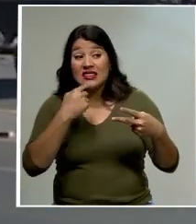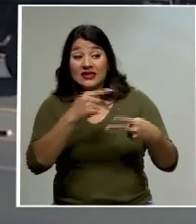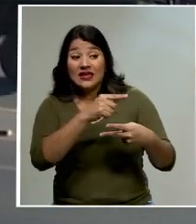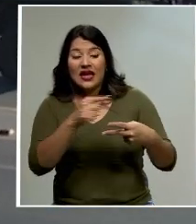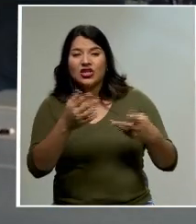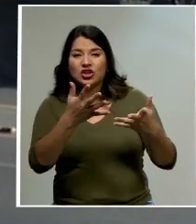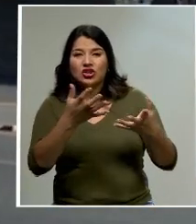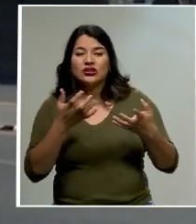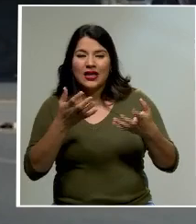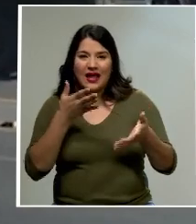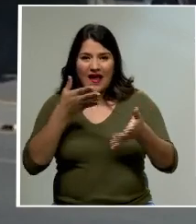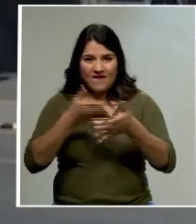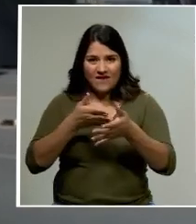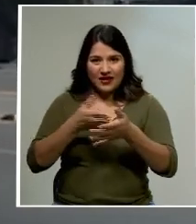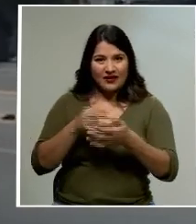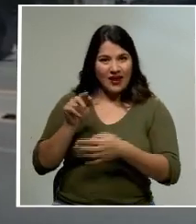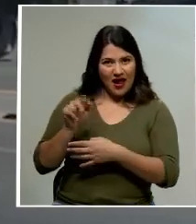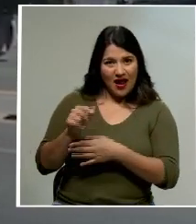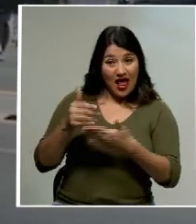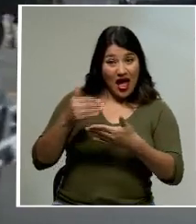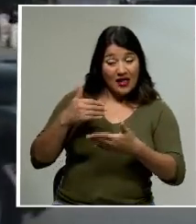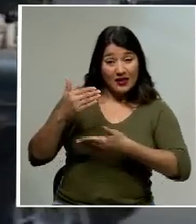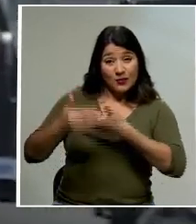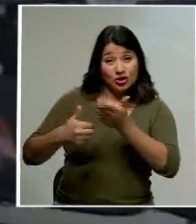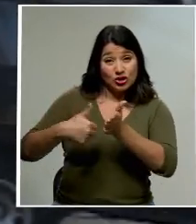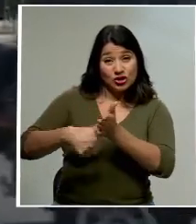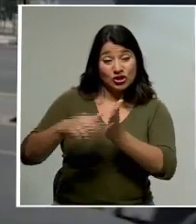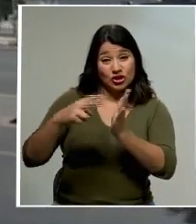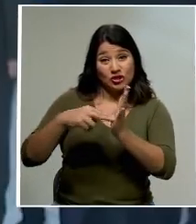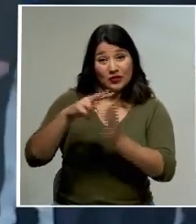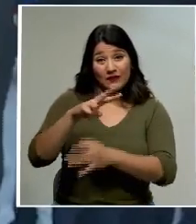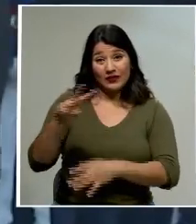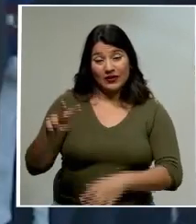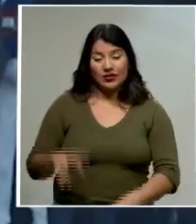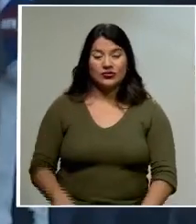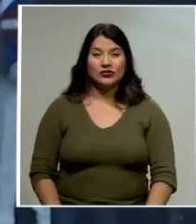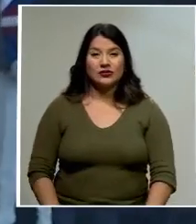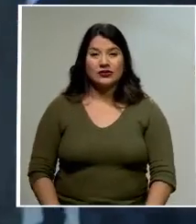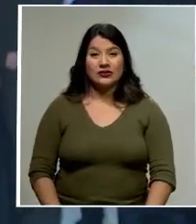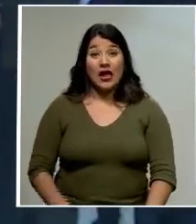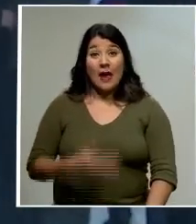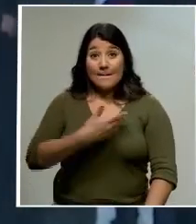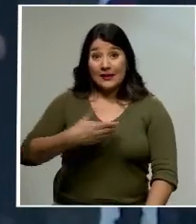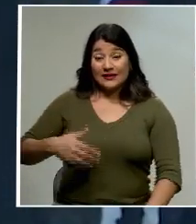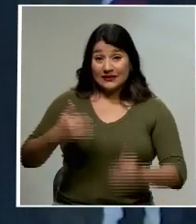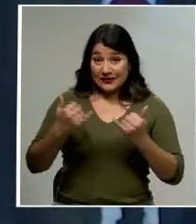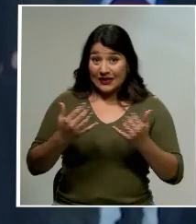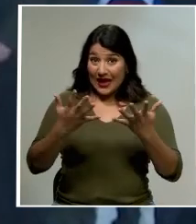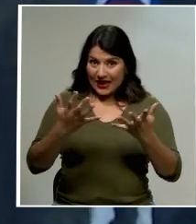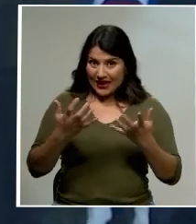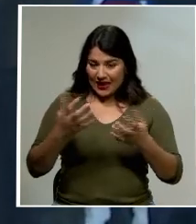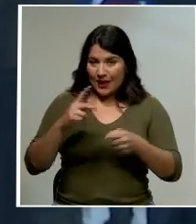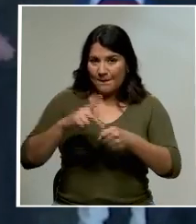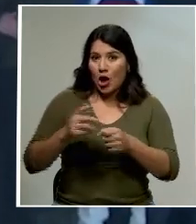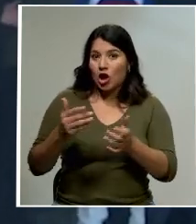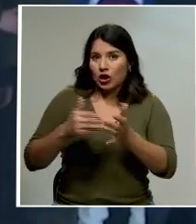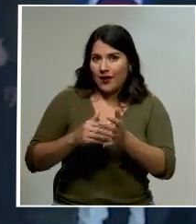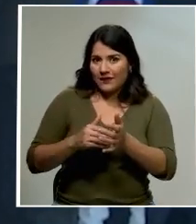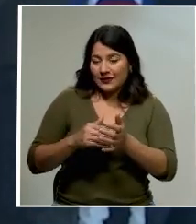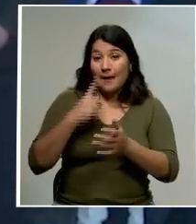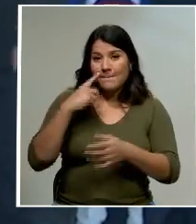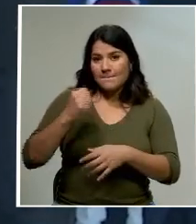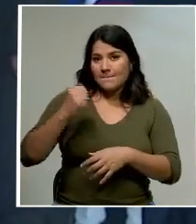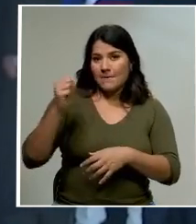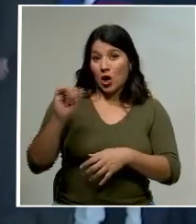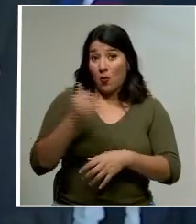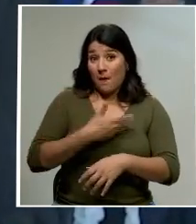querer perjudicarlo de cara a los comicios de 2022. Bolsonaro, que busca la reelección, asegura que hubo fraude en